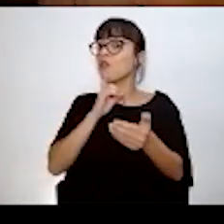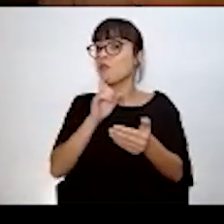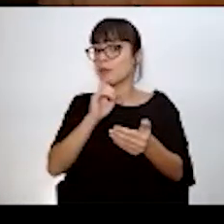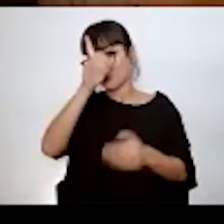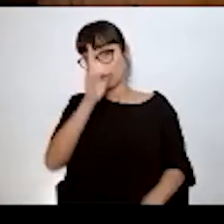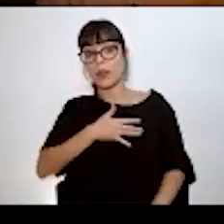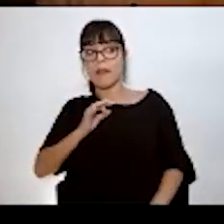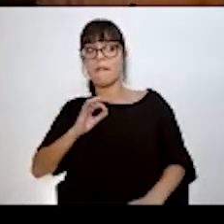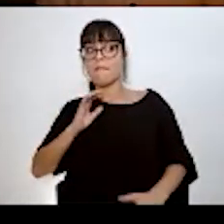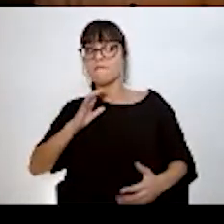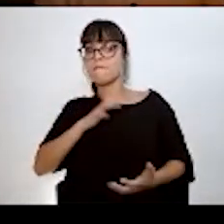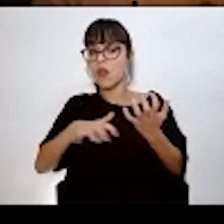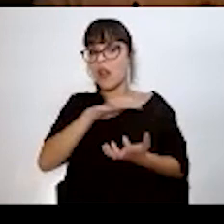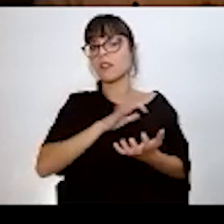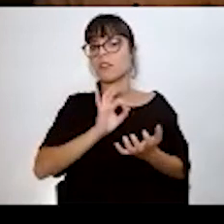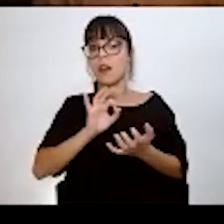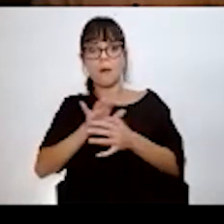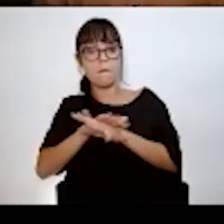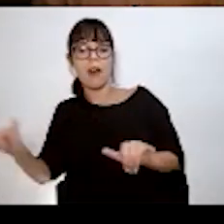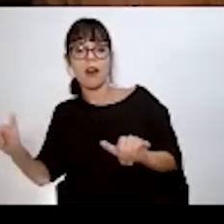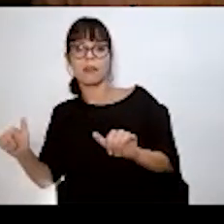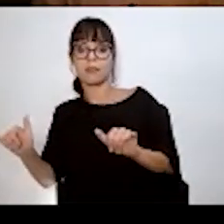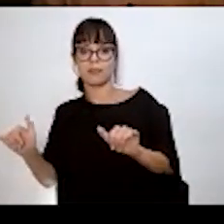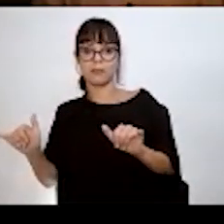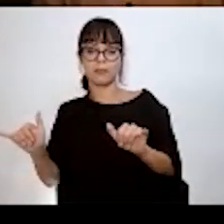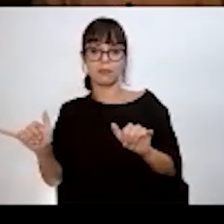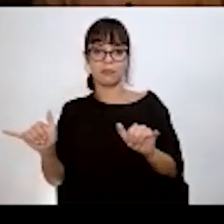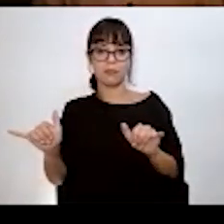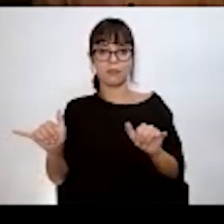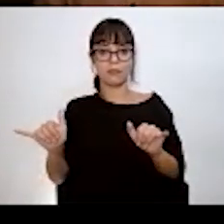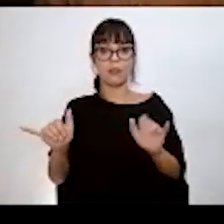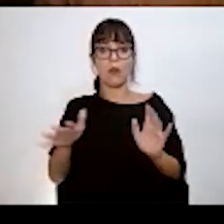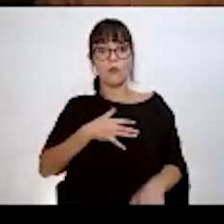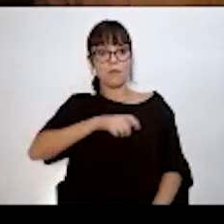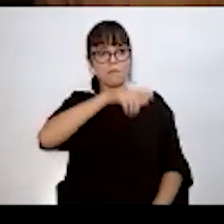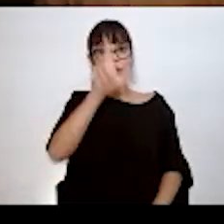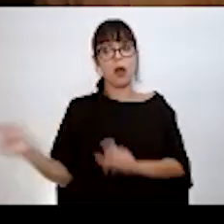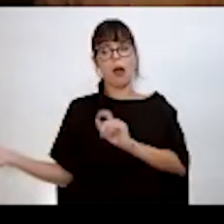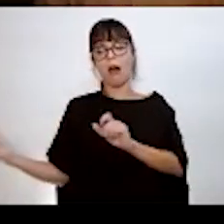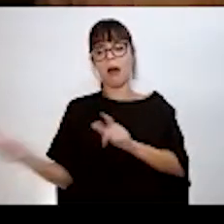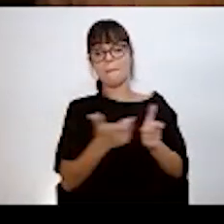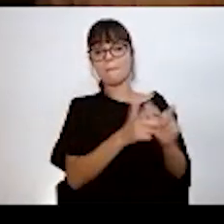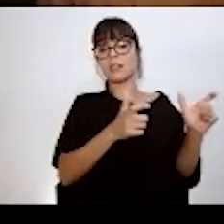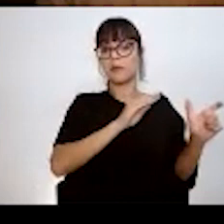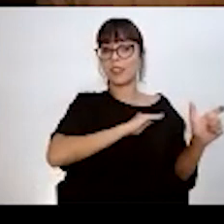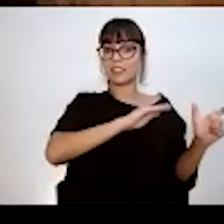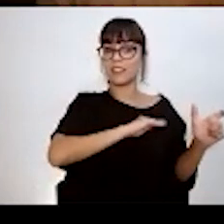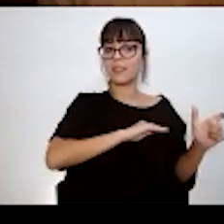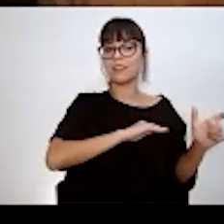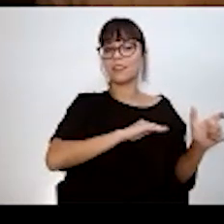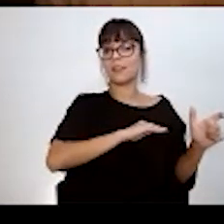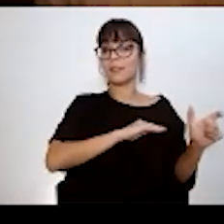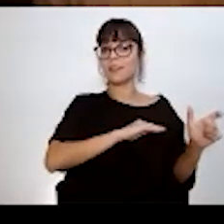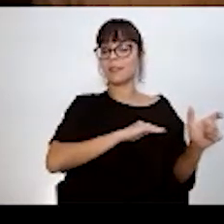ser pacífico, en otros casos pudo significar incrementos significativos de población por las mejoras que se obtenían, porque se daba recursos, porque se